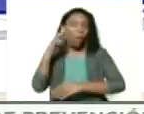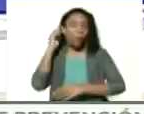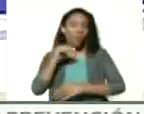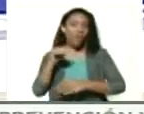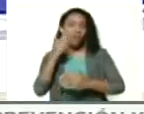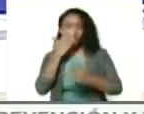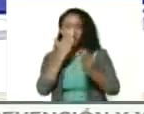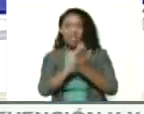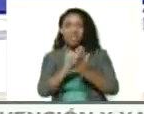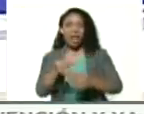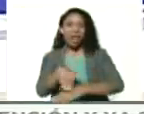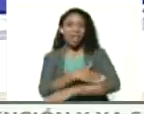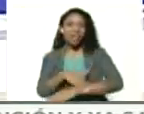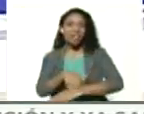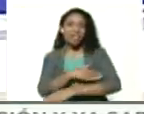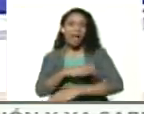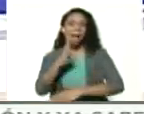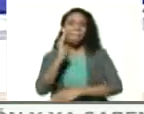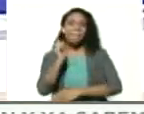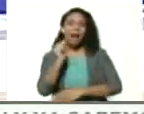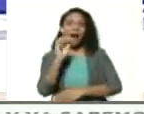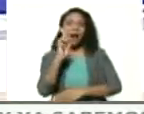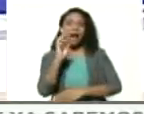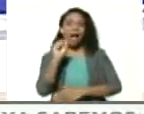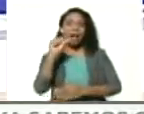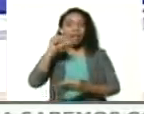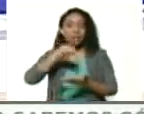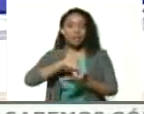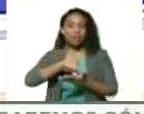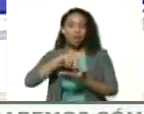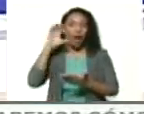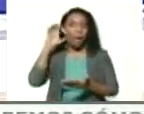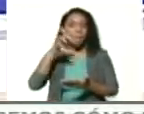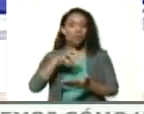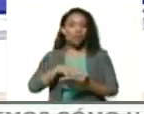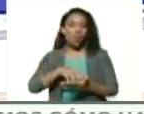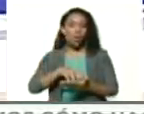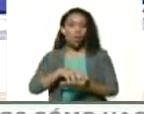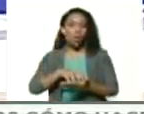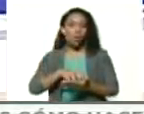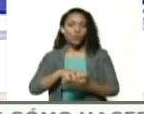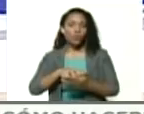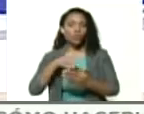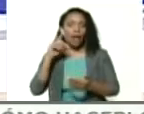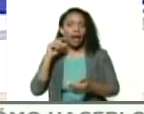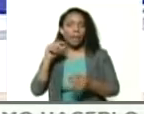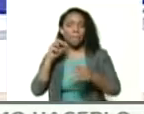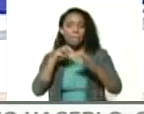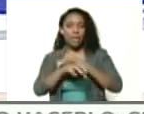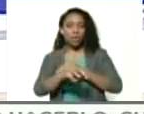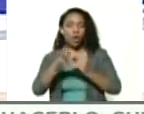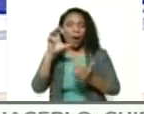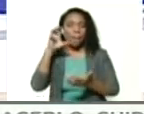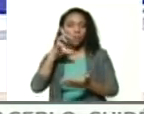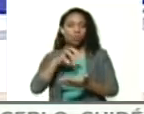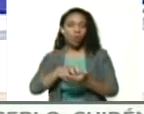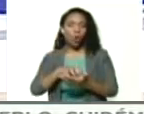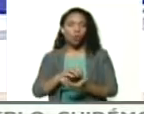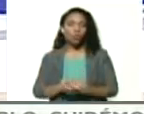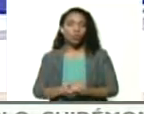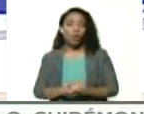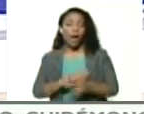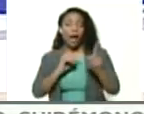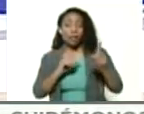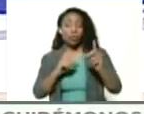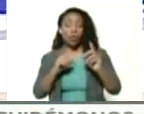a la avenida Baral, más o menos hasta Capitolio, de la estación Capitolio. Fueron los